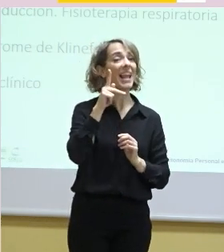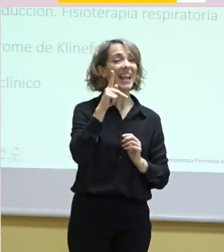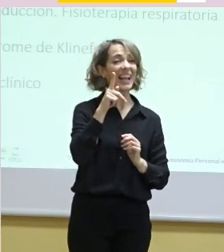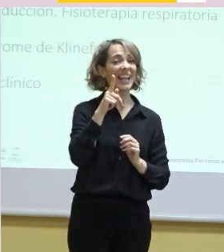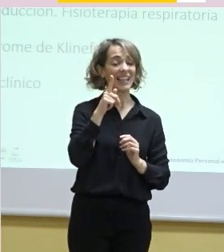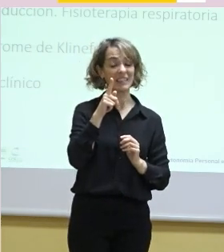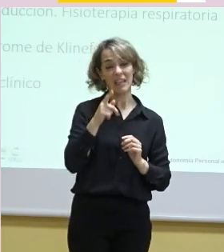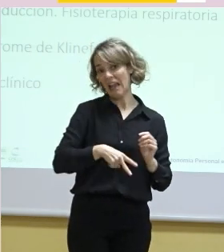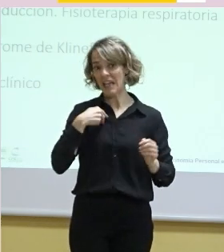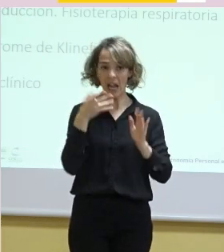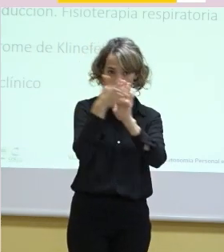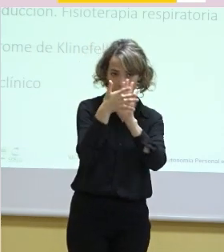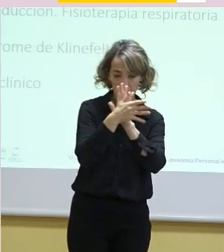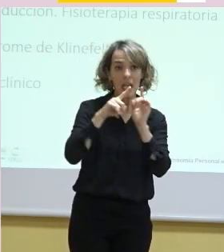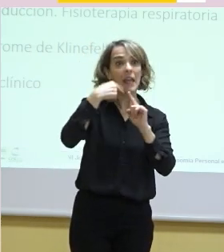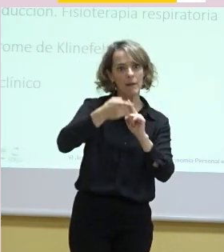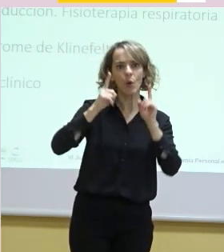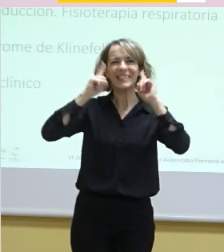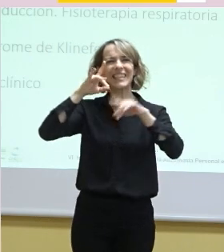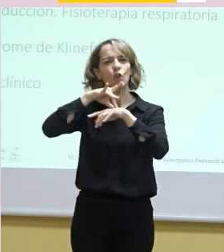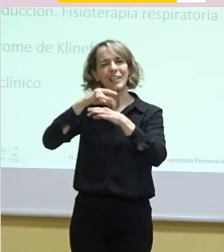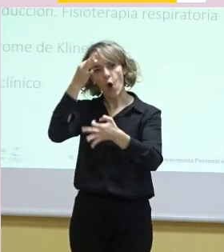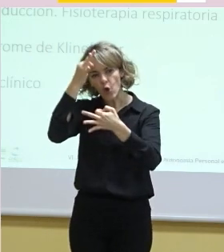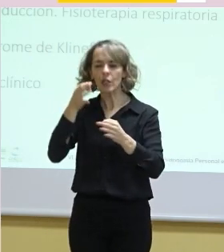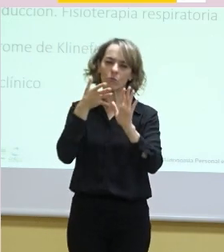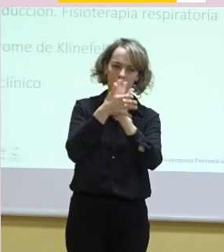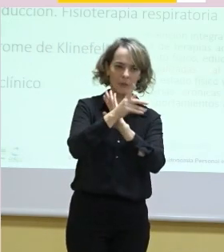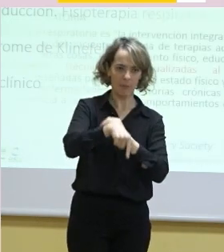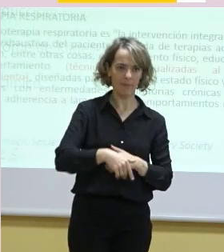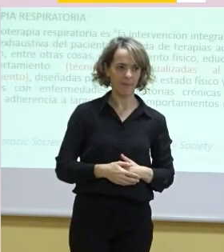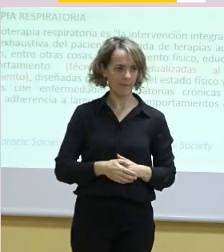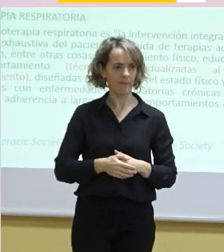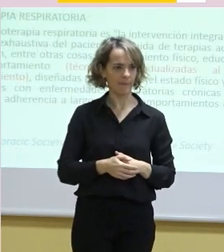en general y luego hablaremos de un caso clínico en concreto.